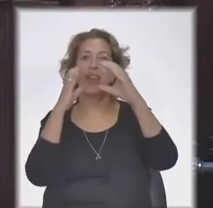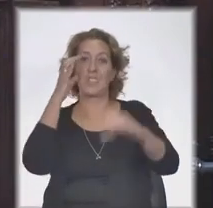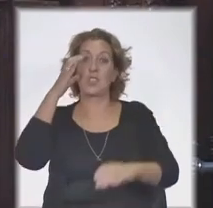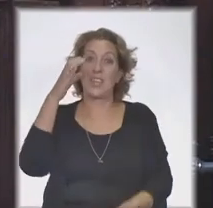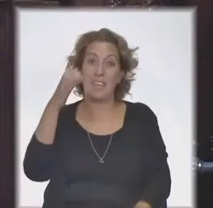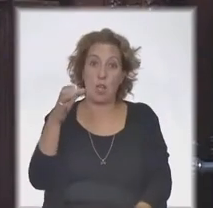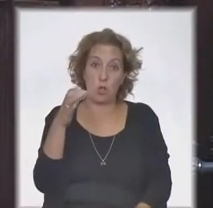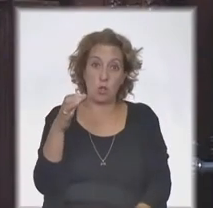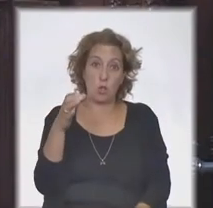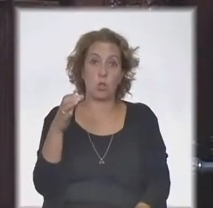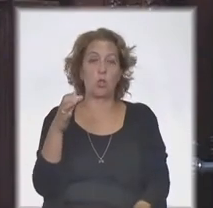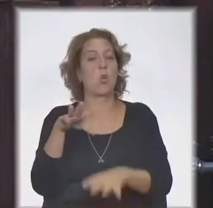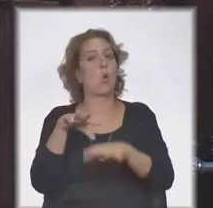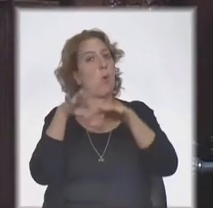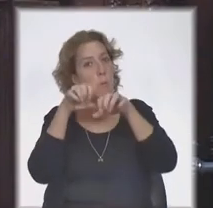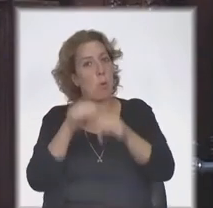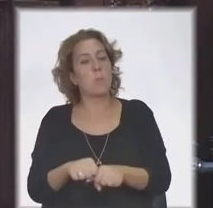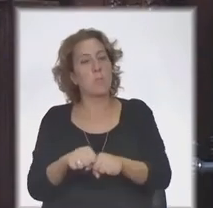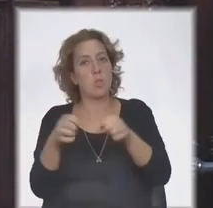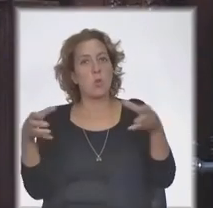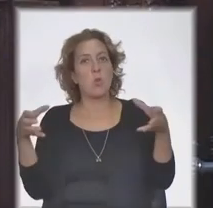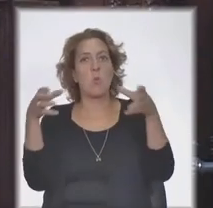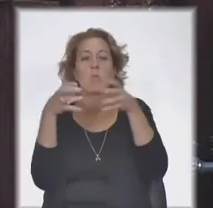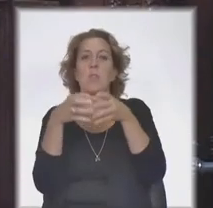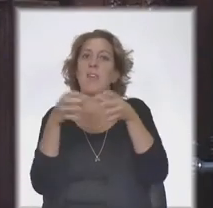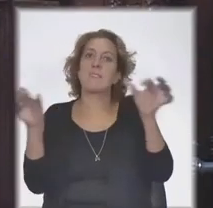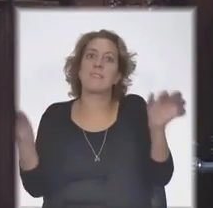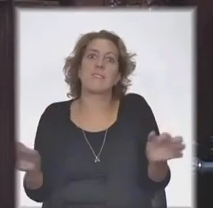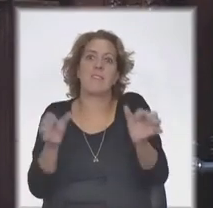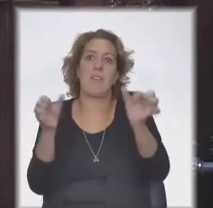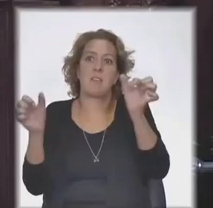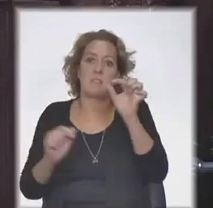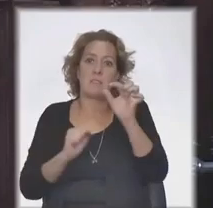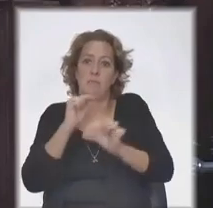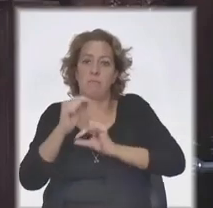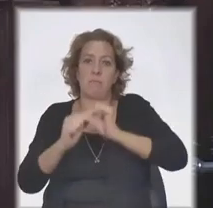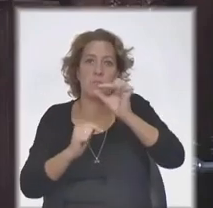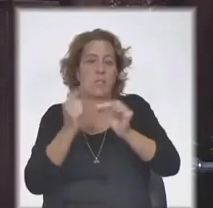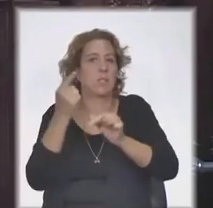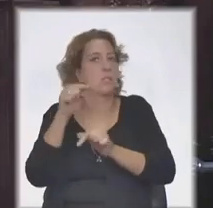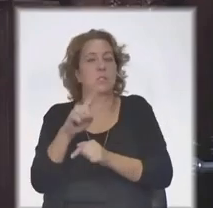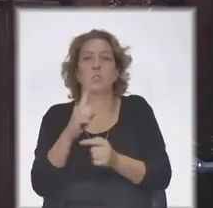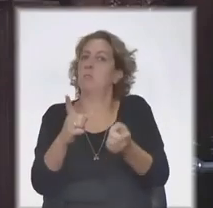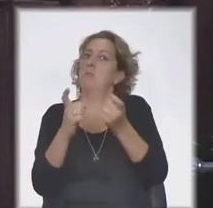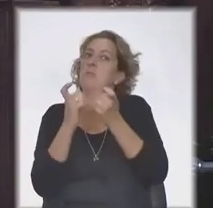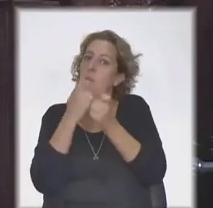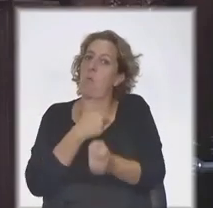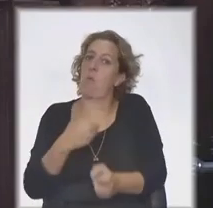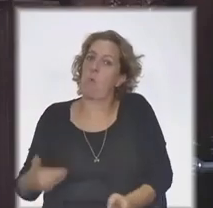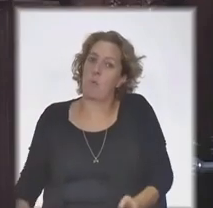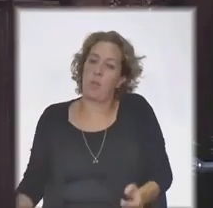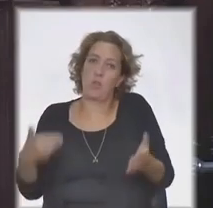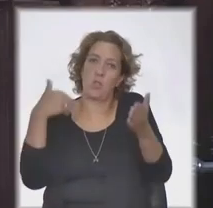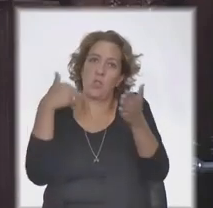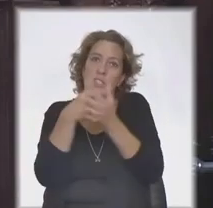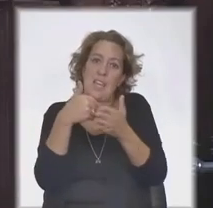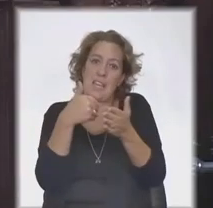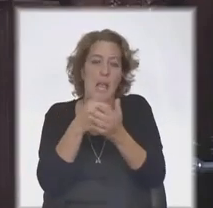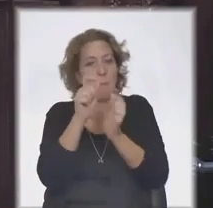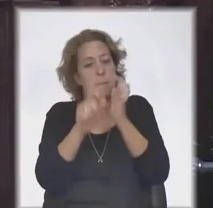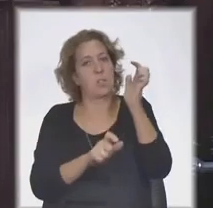riesgos y el compromiso de la comunidad se construye, y en ese sentido necesitamos un gobierno cercano a la